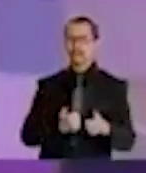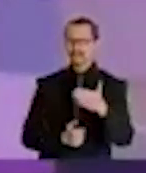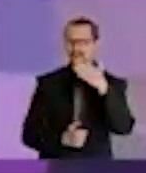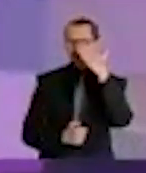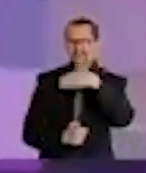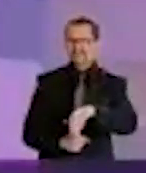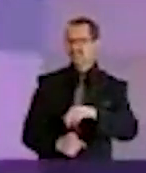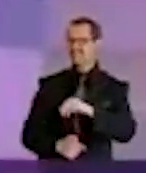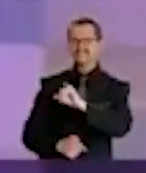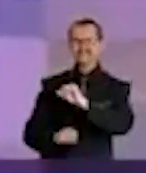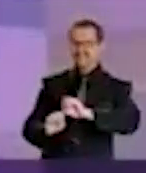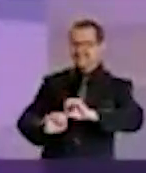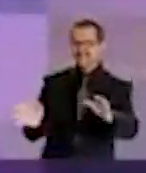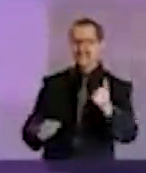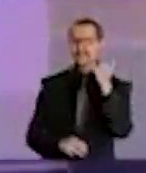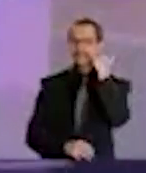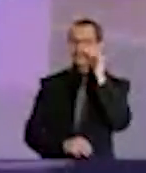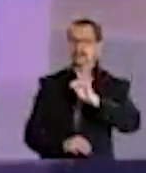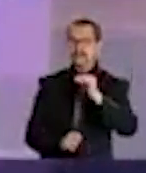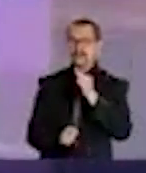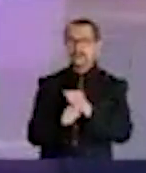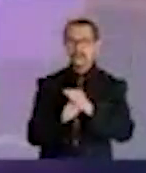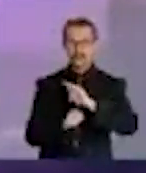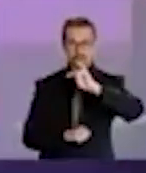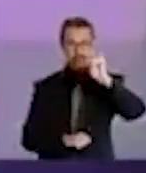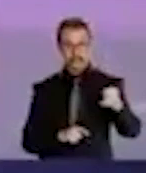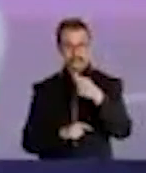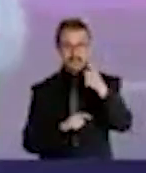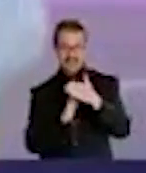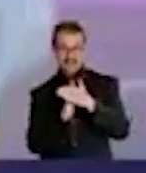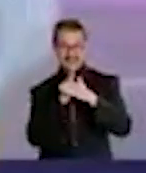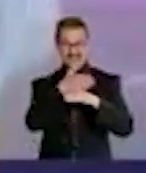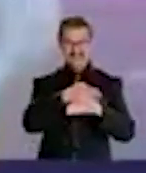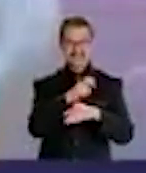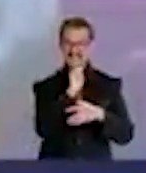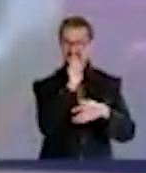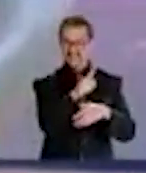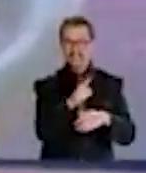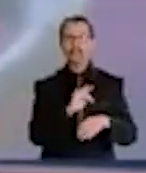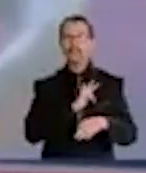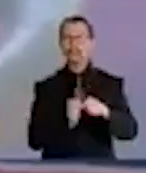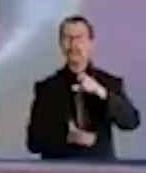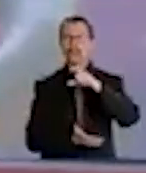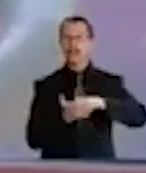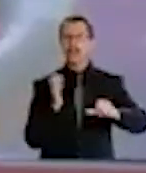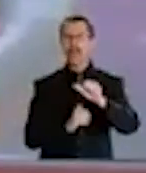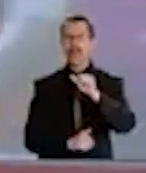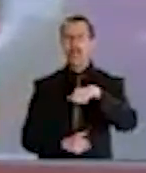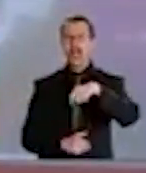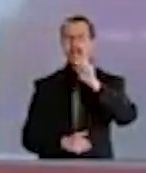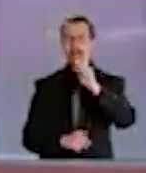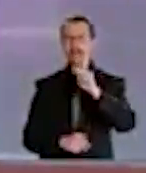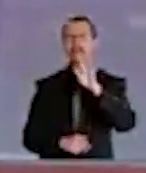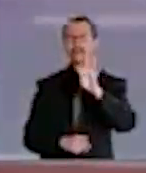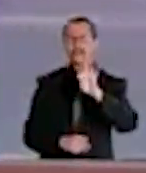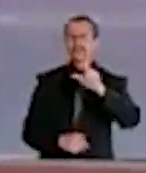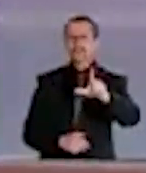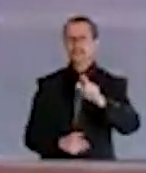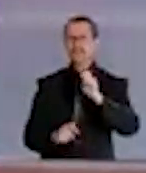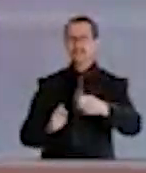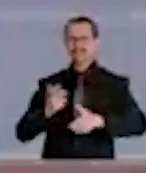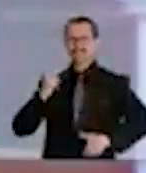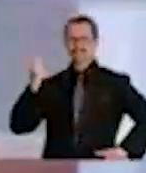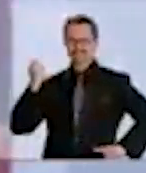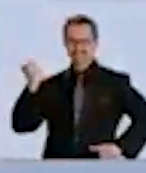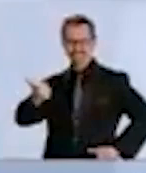cruzamos a san diego podemos comprar un ak-47 en más o menos mil dólares subirlas a nuestro